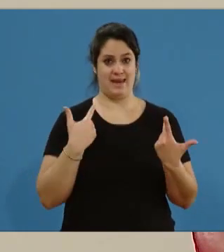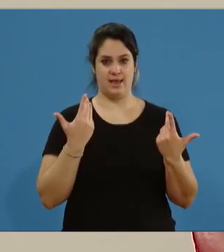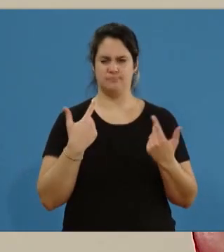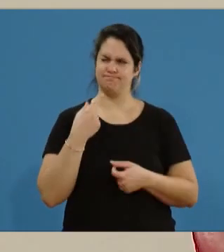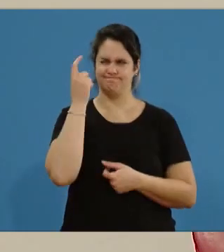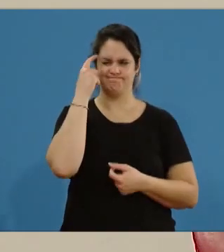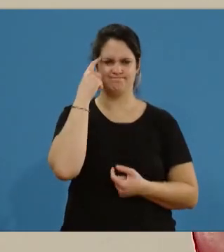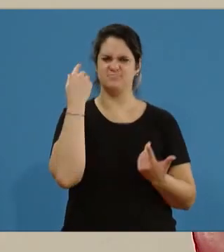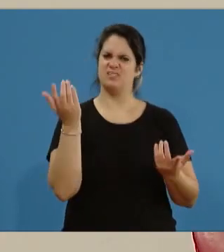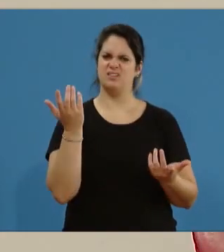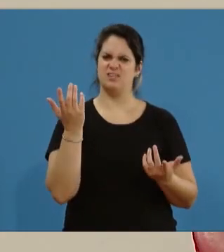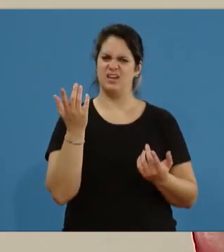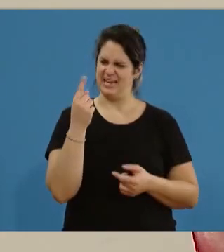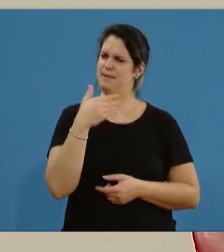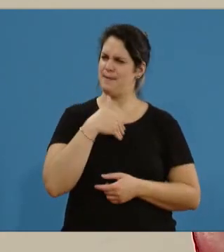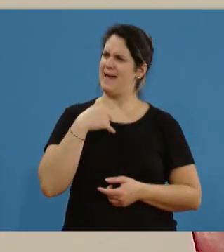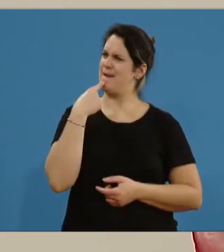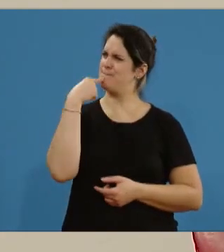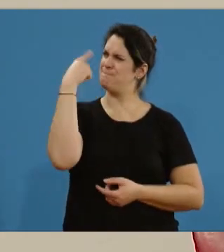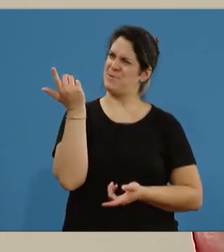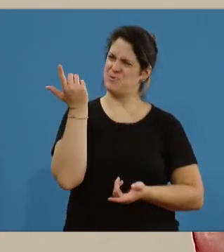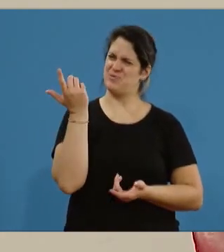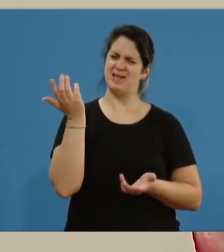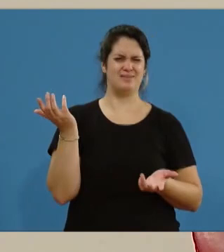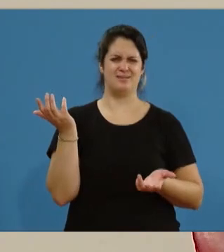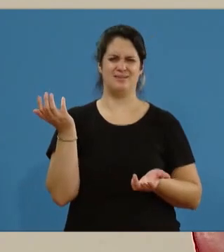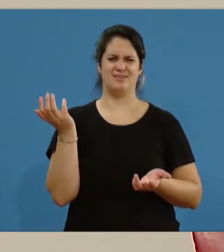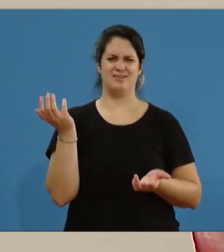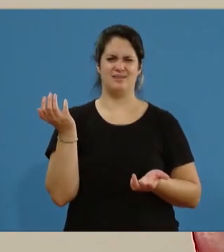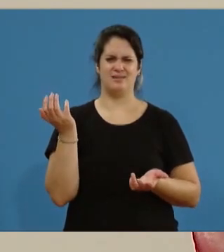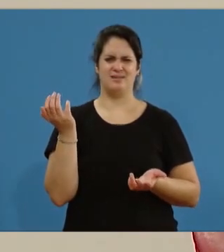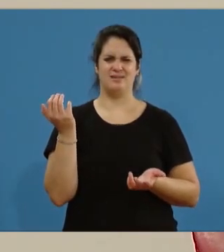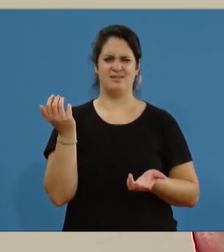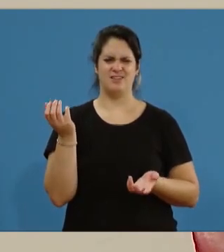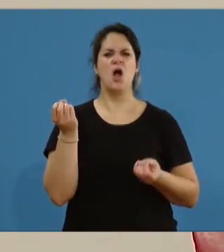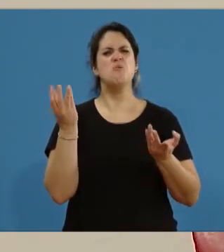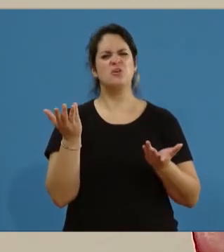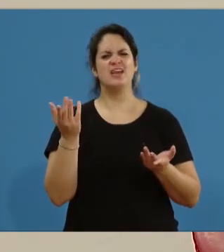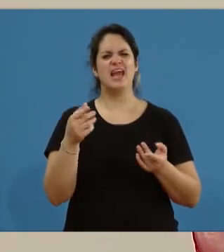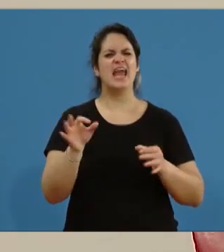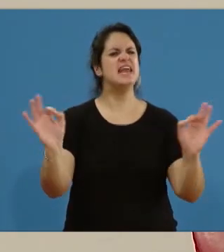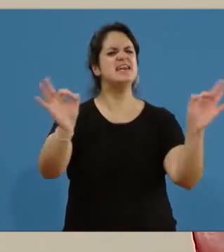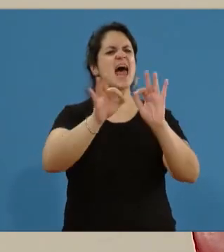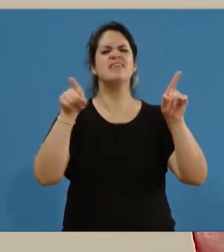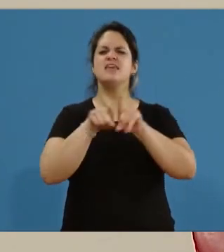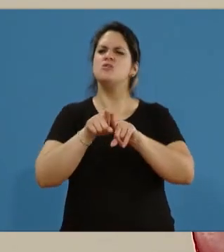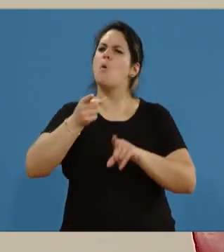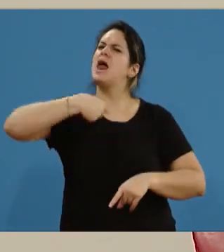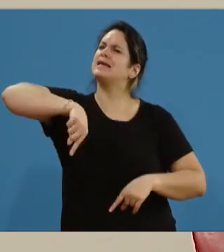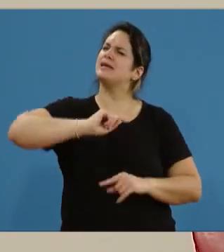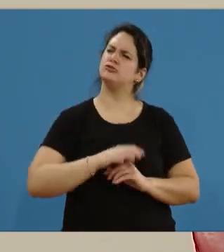vez a su mamá, ¿por qué nadie es como nosotros?